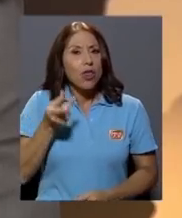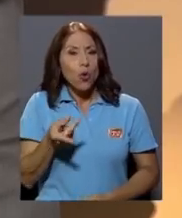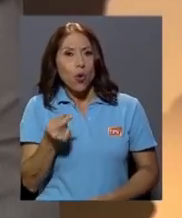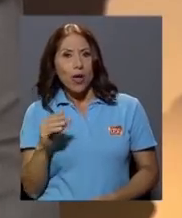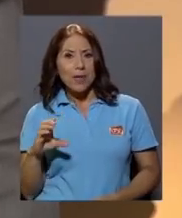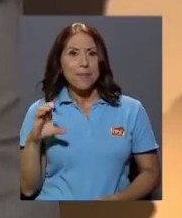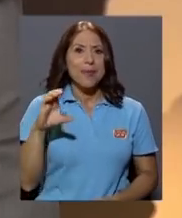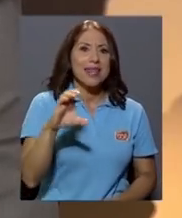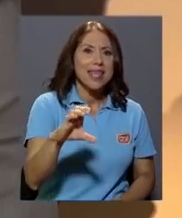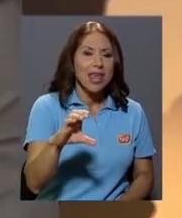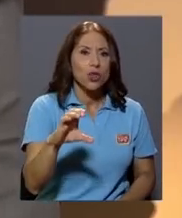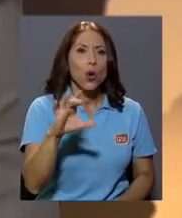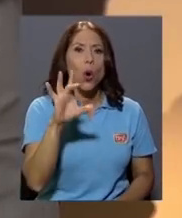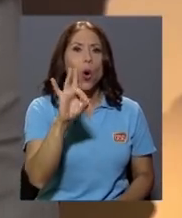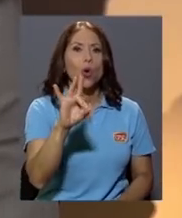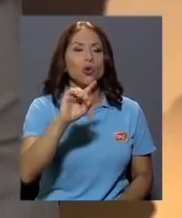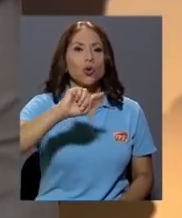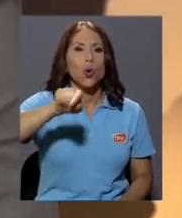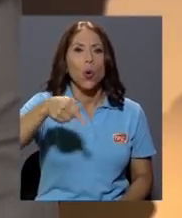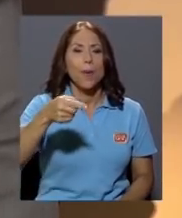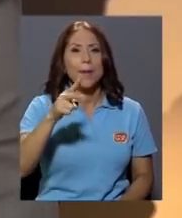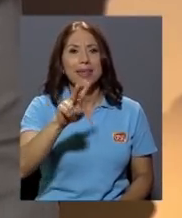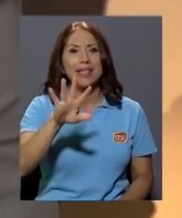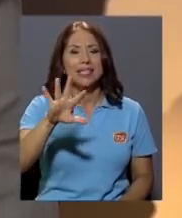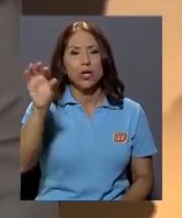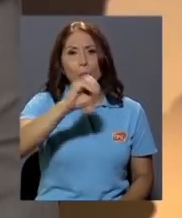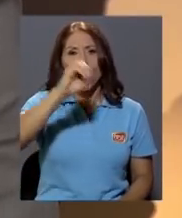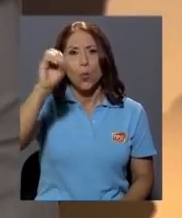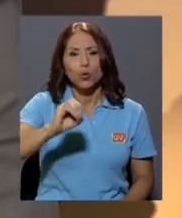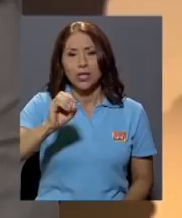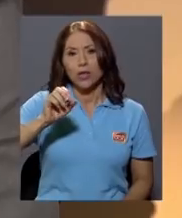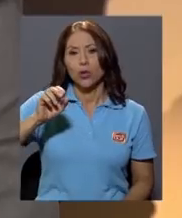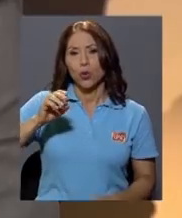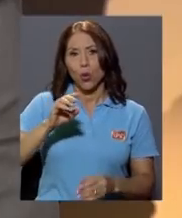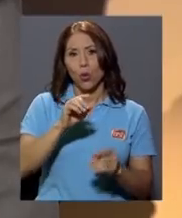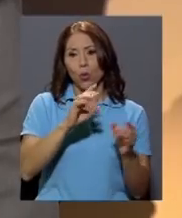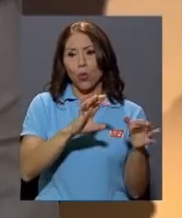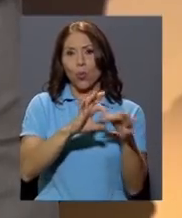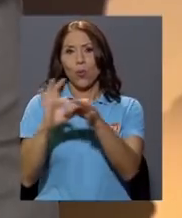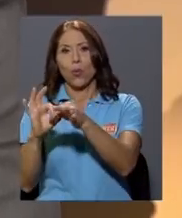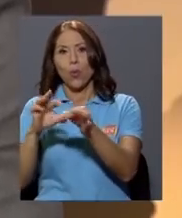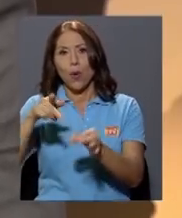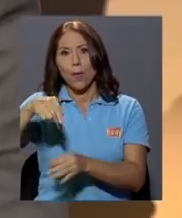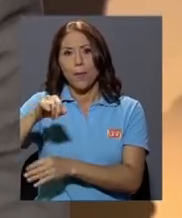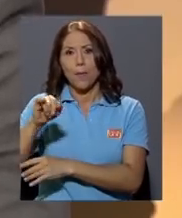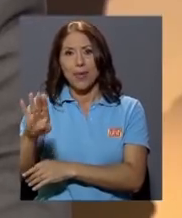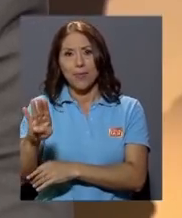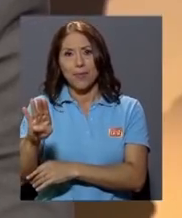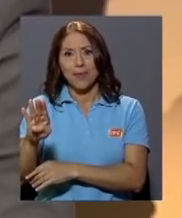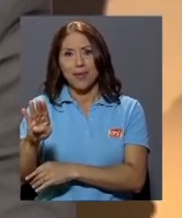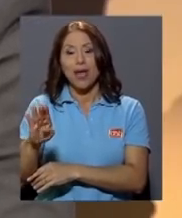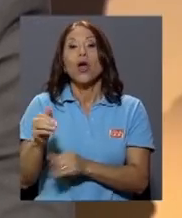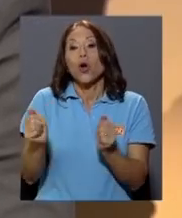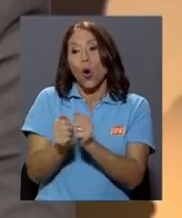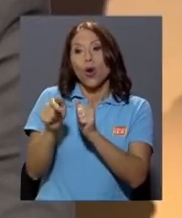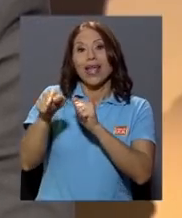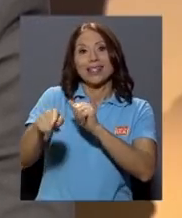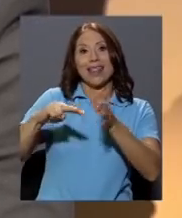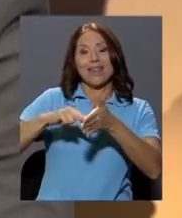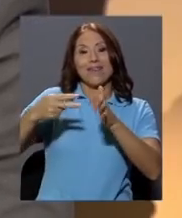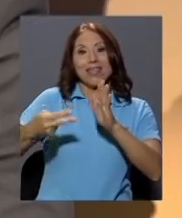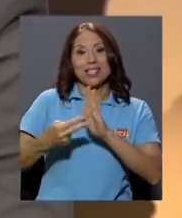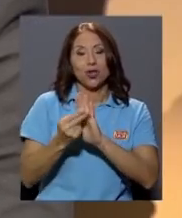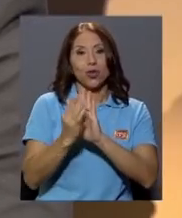el 8,25% aproximadamente del PIB en educación, bajo esta definición que da el